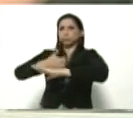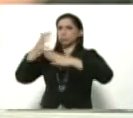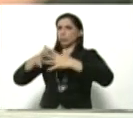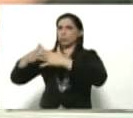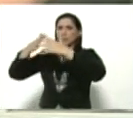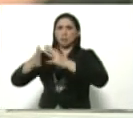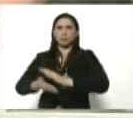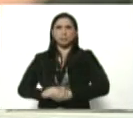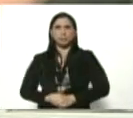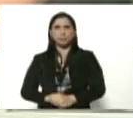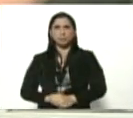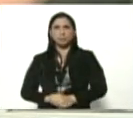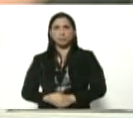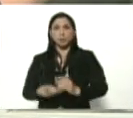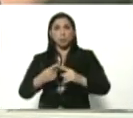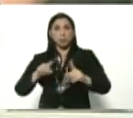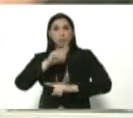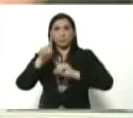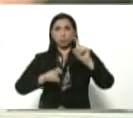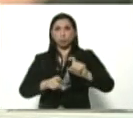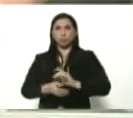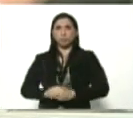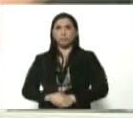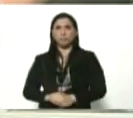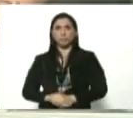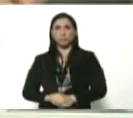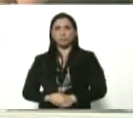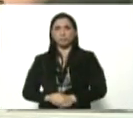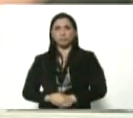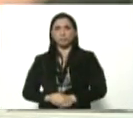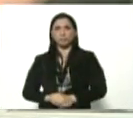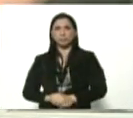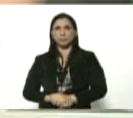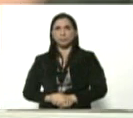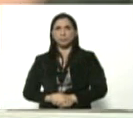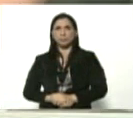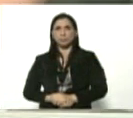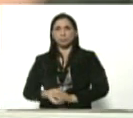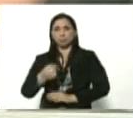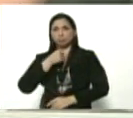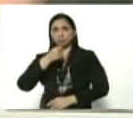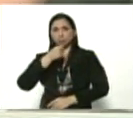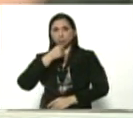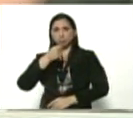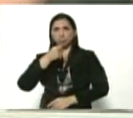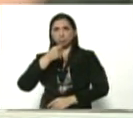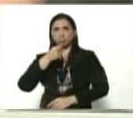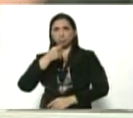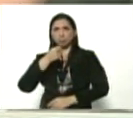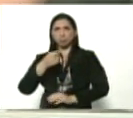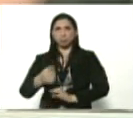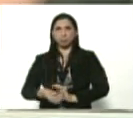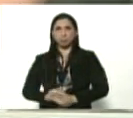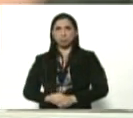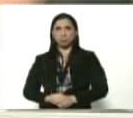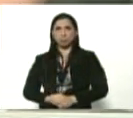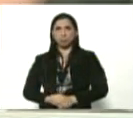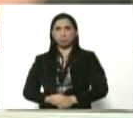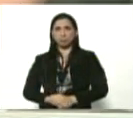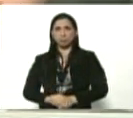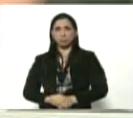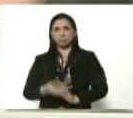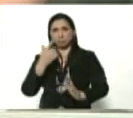estadounidenses. Hay otra pregunta desde Teherán, el periodista Dani Pérez Díaz de Hispan